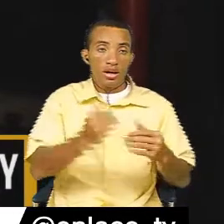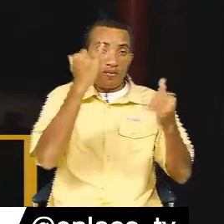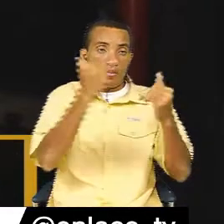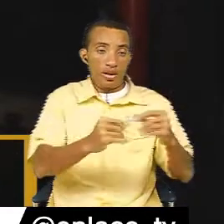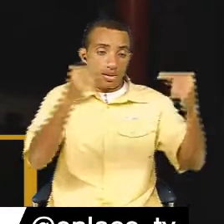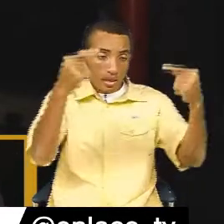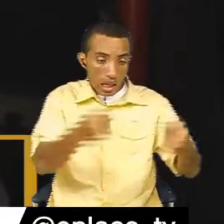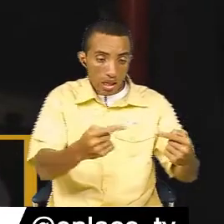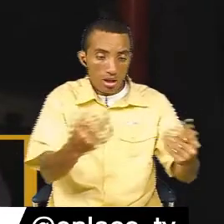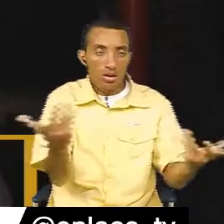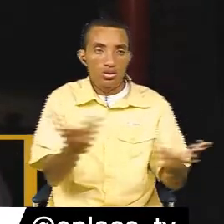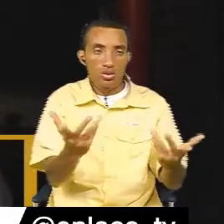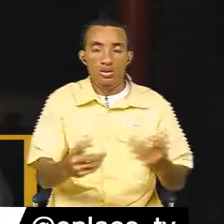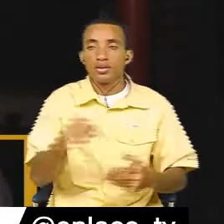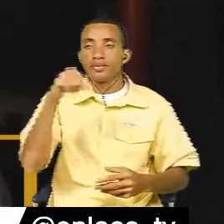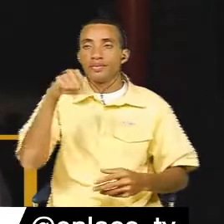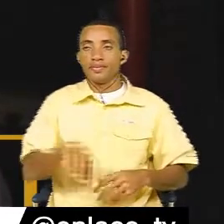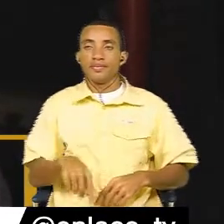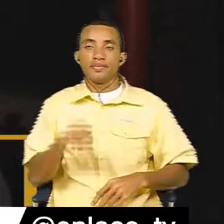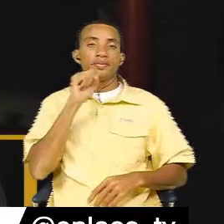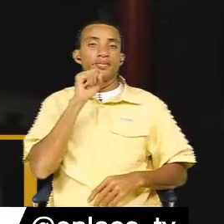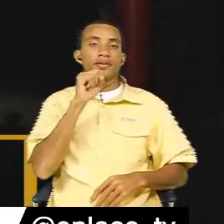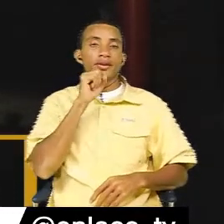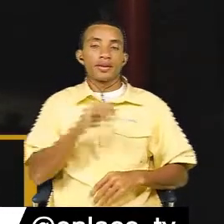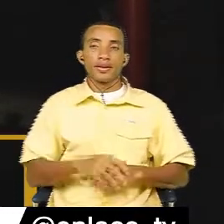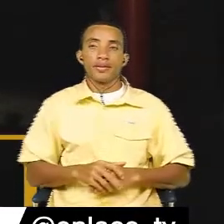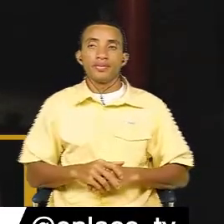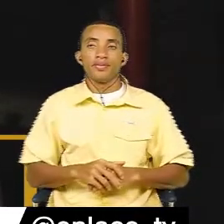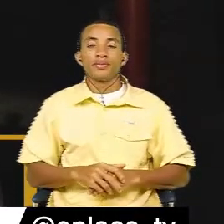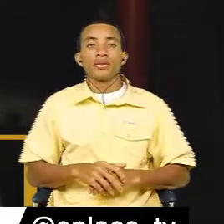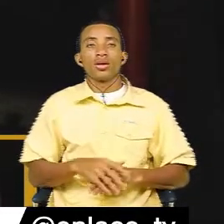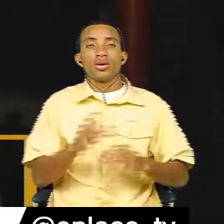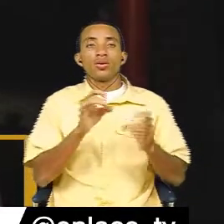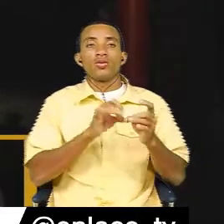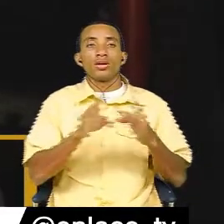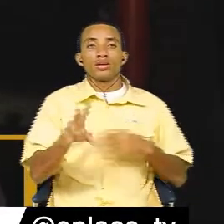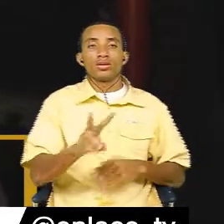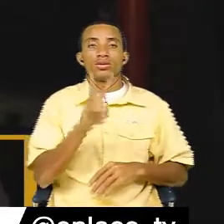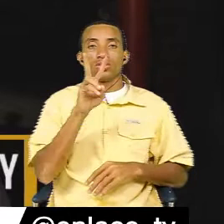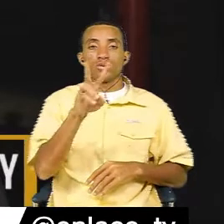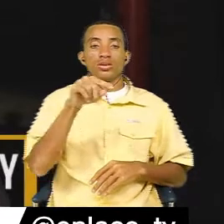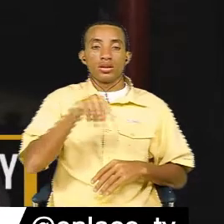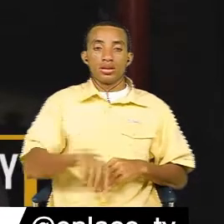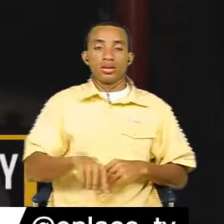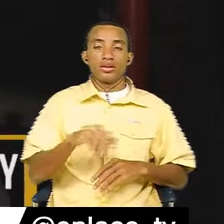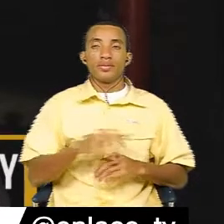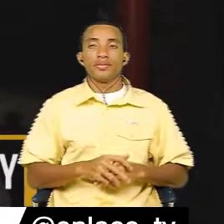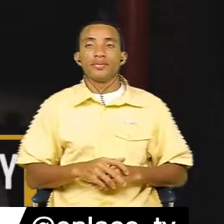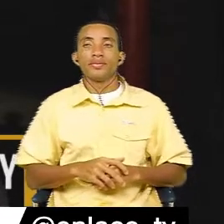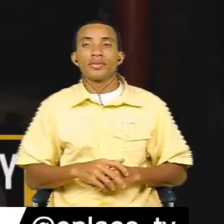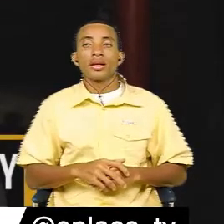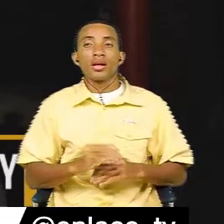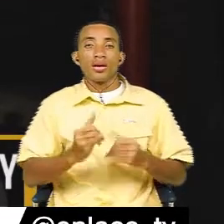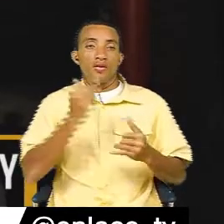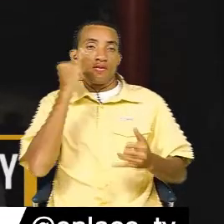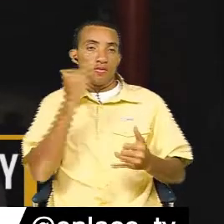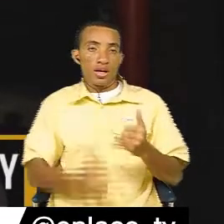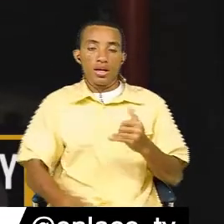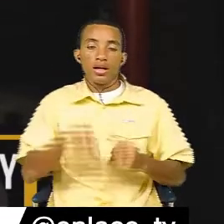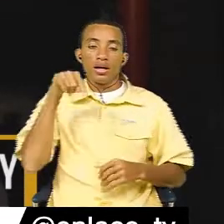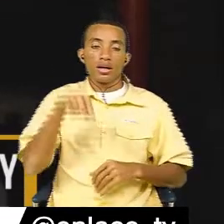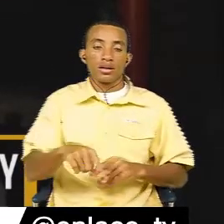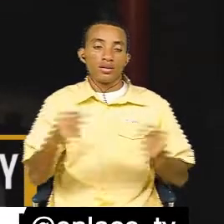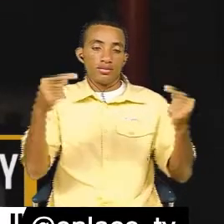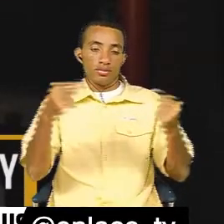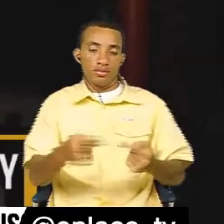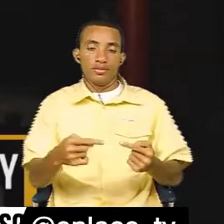siguiente fin de semana que vienen los equipos de Bucaramanga. Es decir, 2 fechas se van a jugar en nuestra ciudad. Estamos muy contentos, las finales van a ser aquí. Yo creo que es